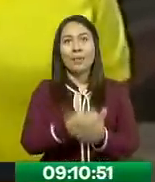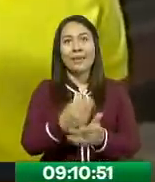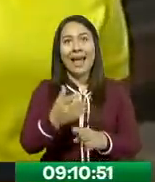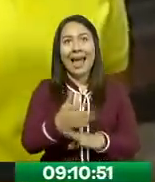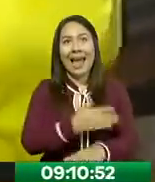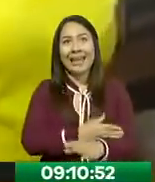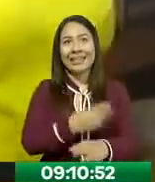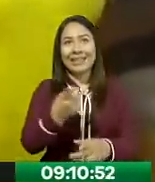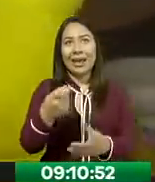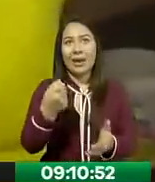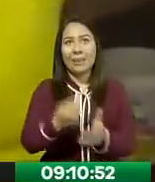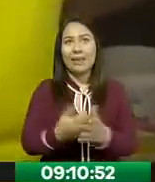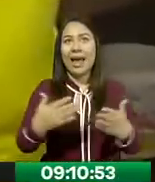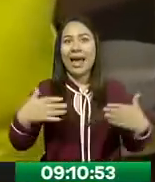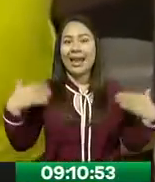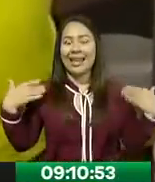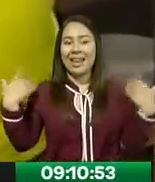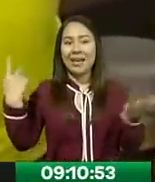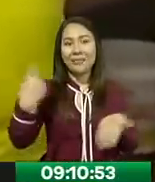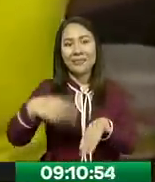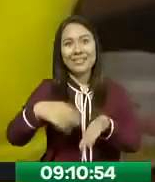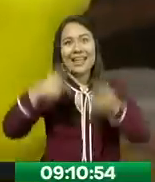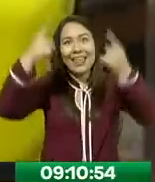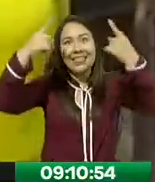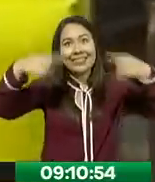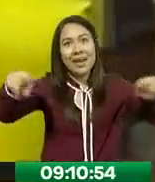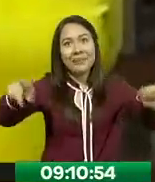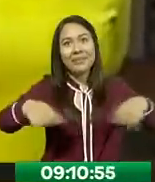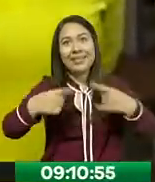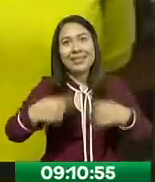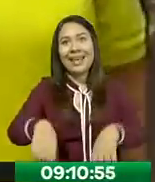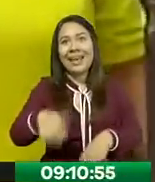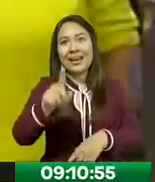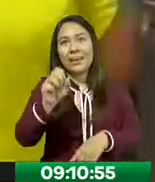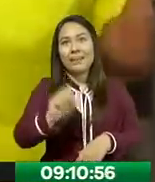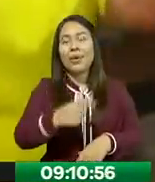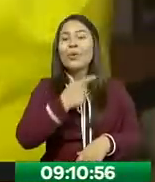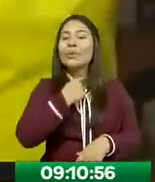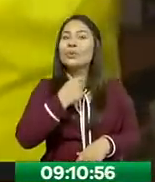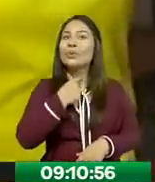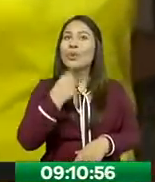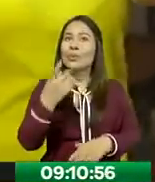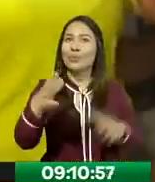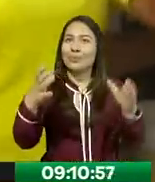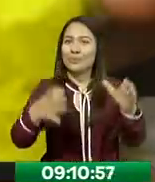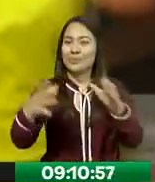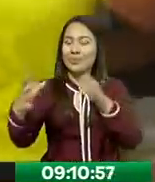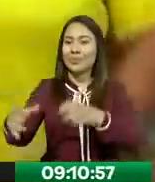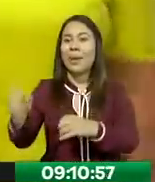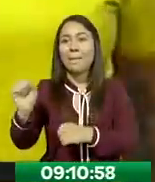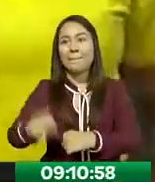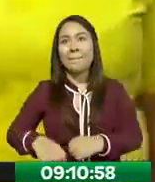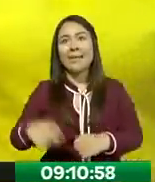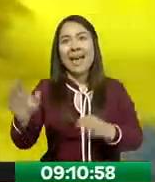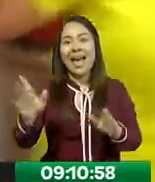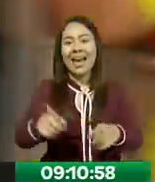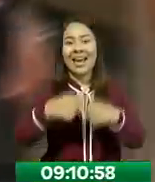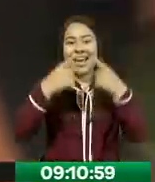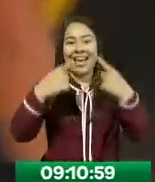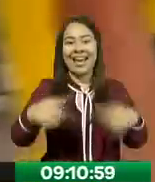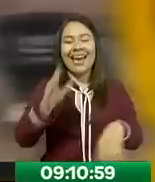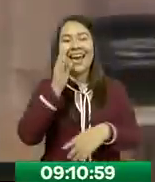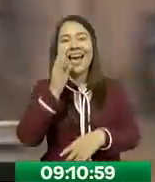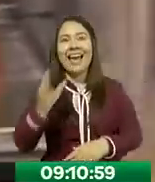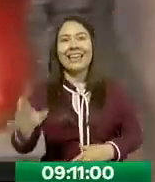mucha alegría, festejando la Navidad, dispuestos a atenderlo, a dar un buen producto. Y nos vamos con un villancico. Venga para acá, don